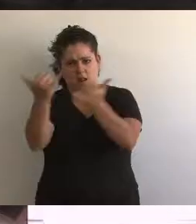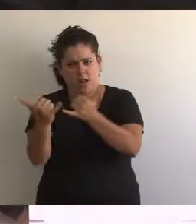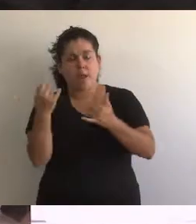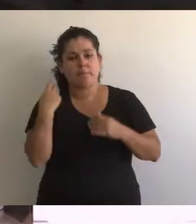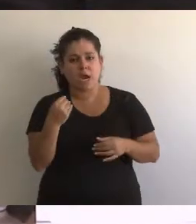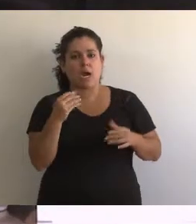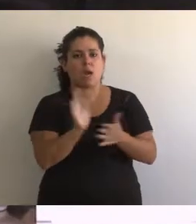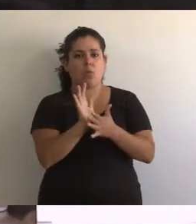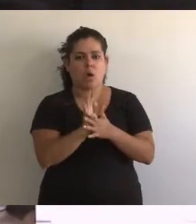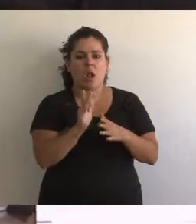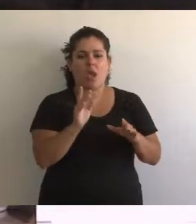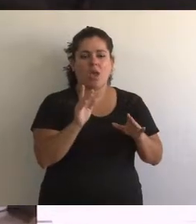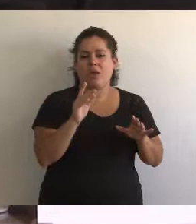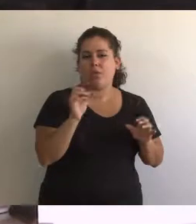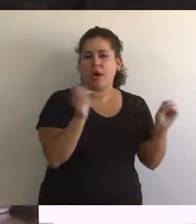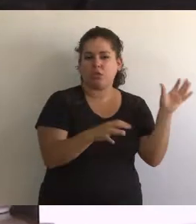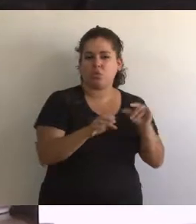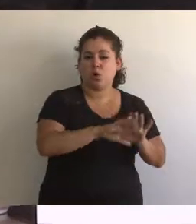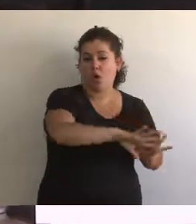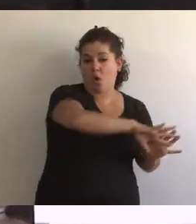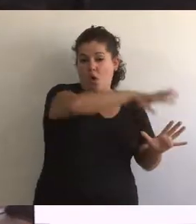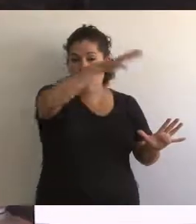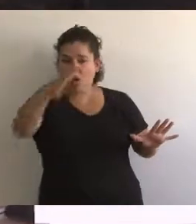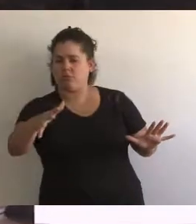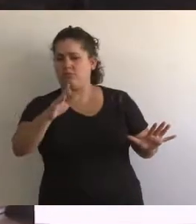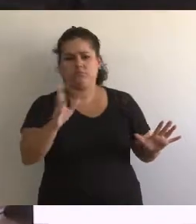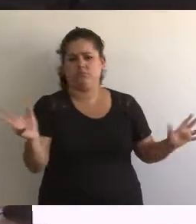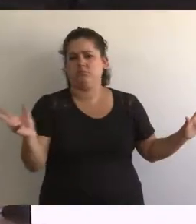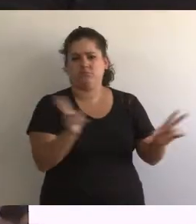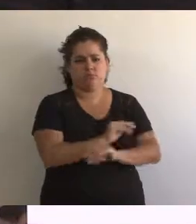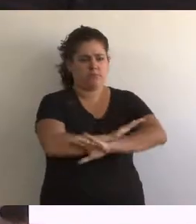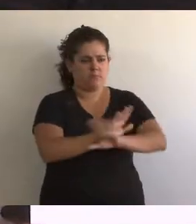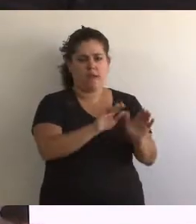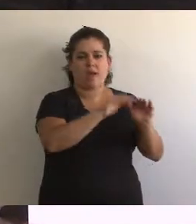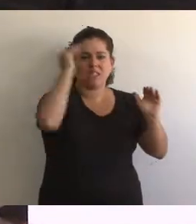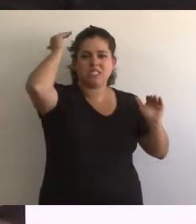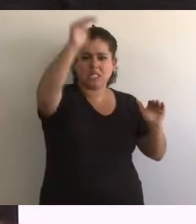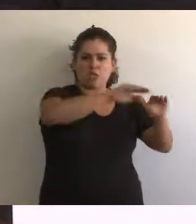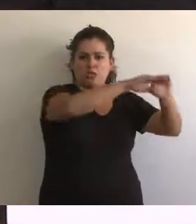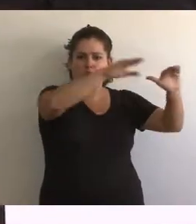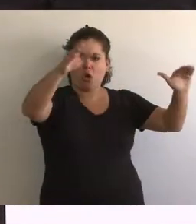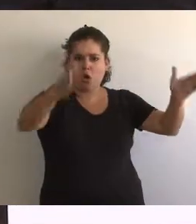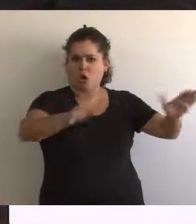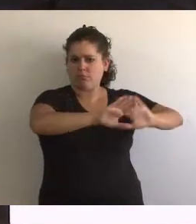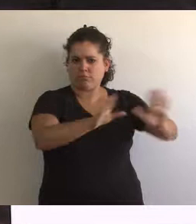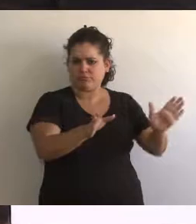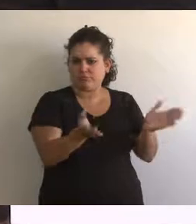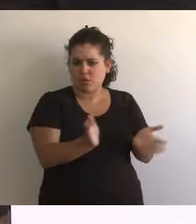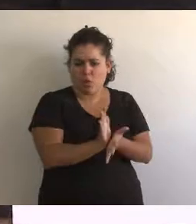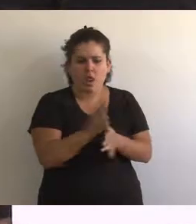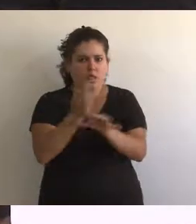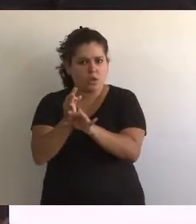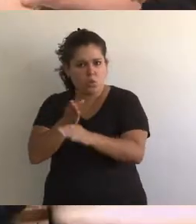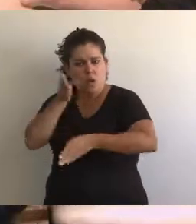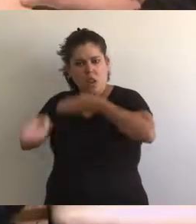para cerrar los basureros a cielos abiertos, comenzar con el reciclado. Creo que es fundamental el trabajo en las